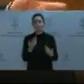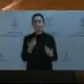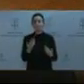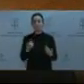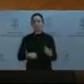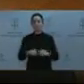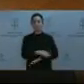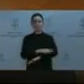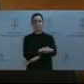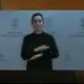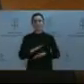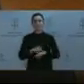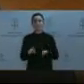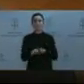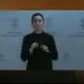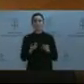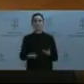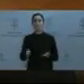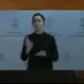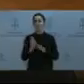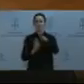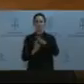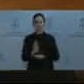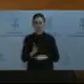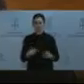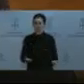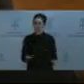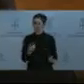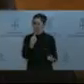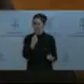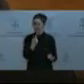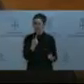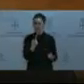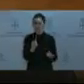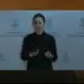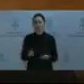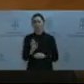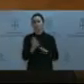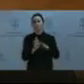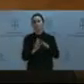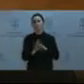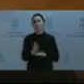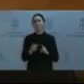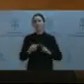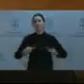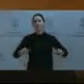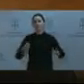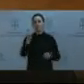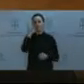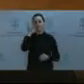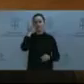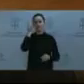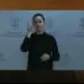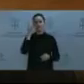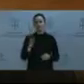Dicho esto, pues hacer esta moción larga no tiene ningún sentido. Pero ¿sabe por qué? Porque este